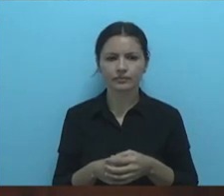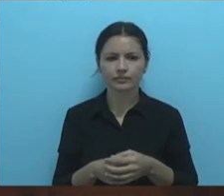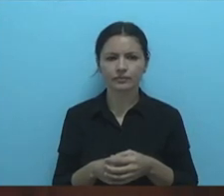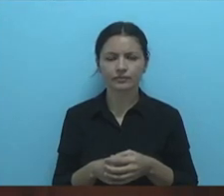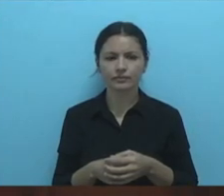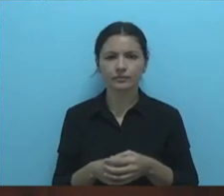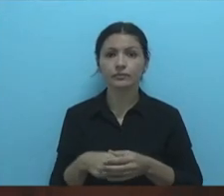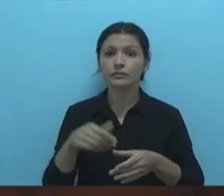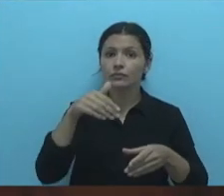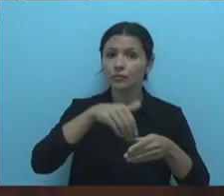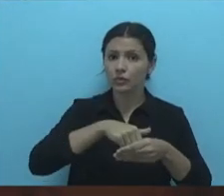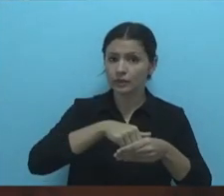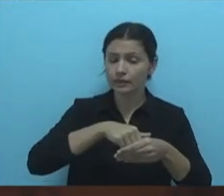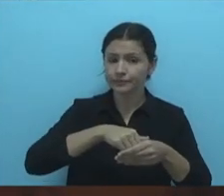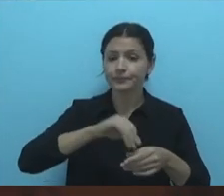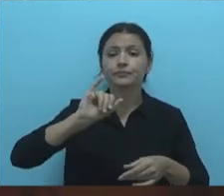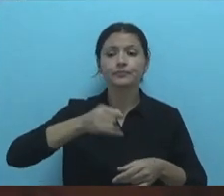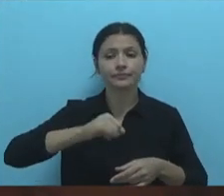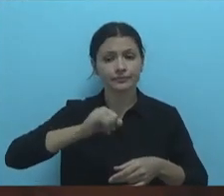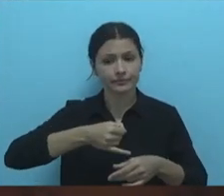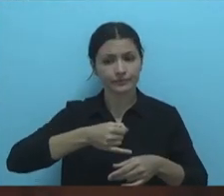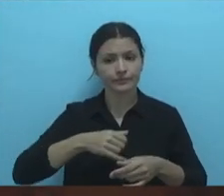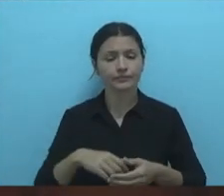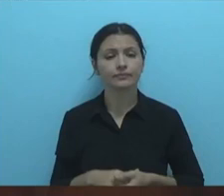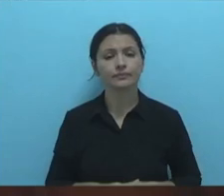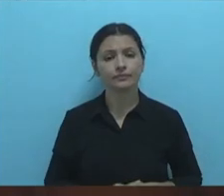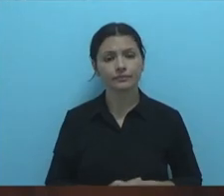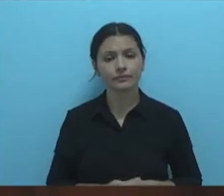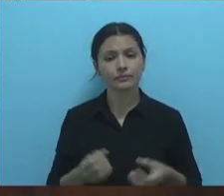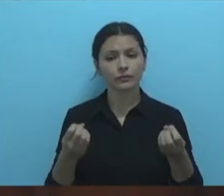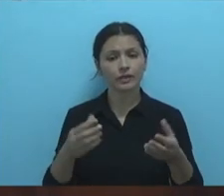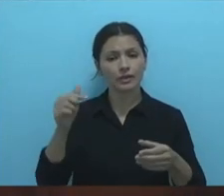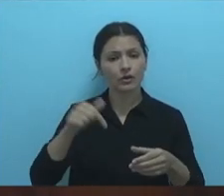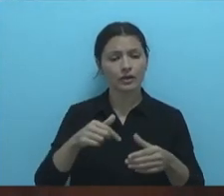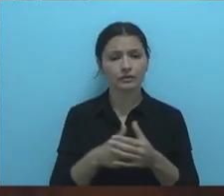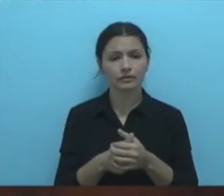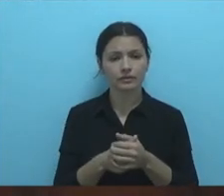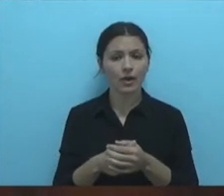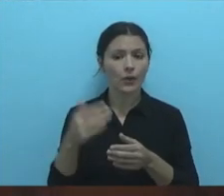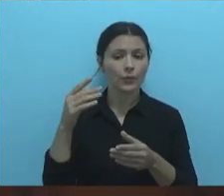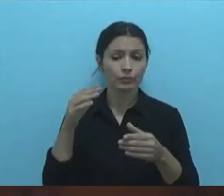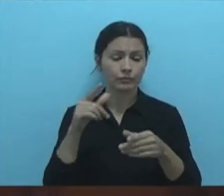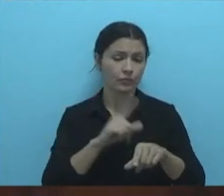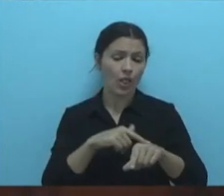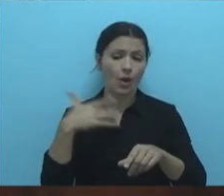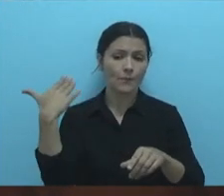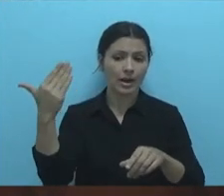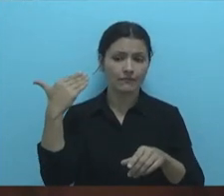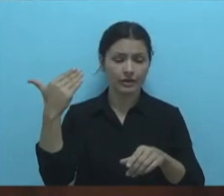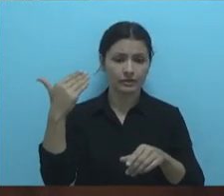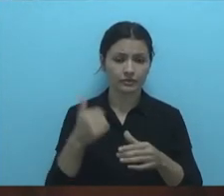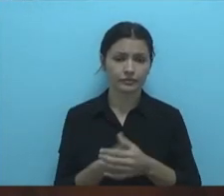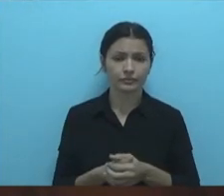esta cámara votación resulta aprobada corresponde ahora pasar al momento de las manifestaciones y